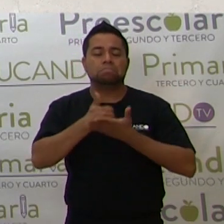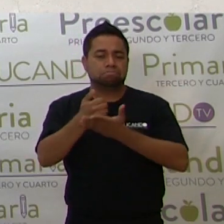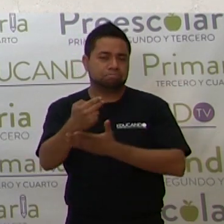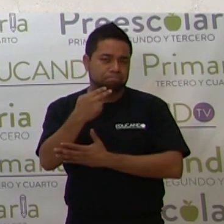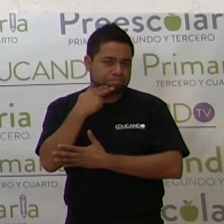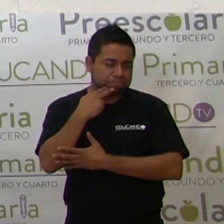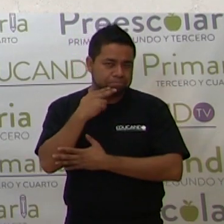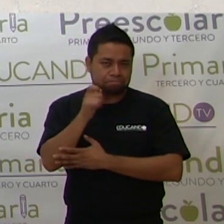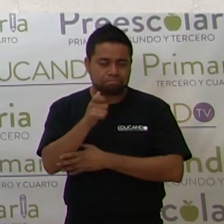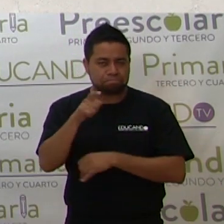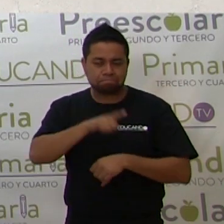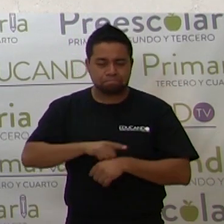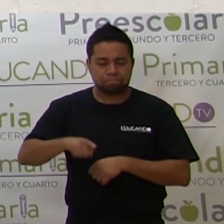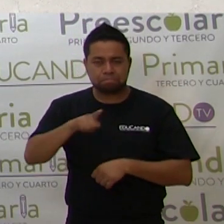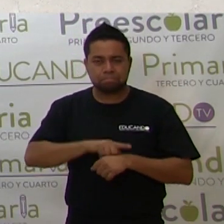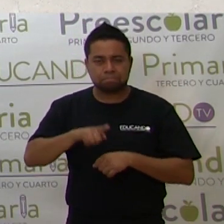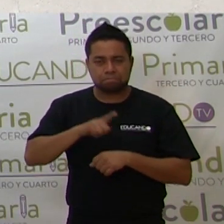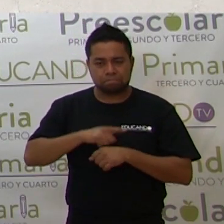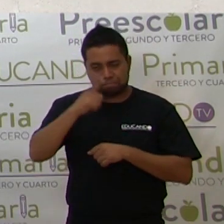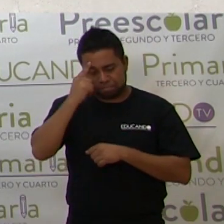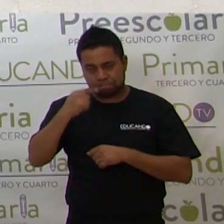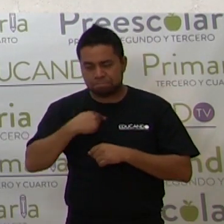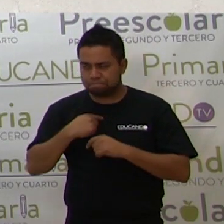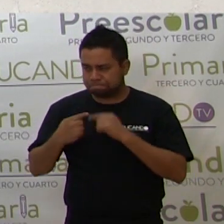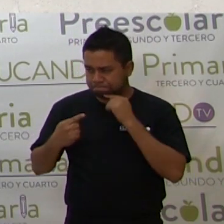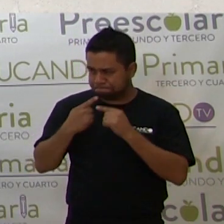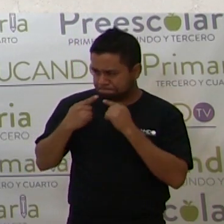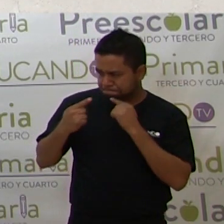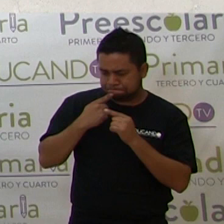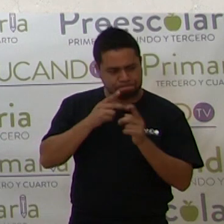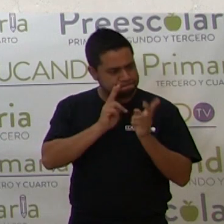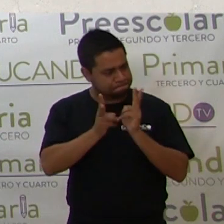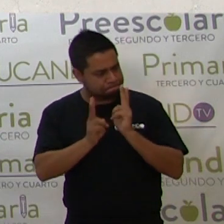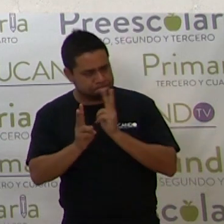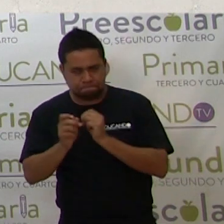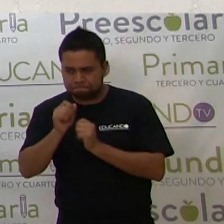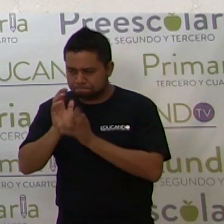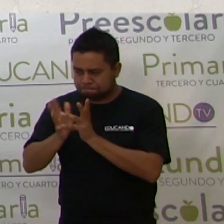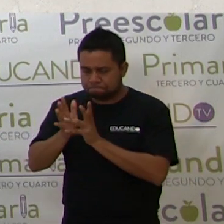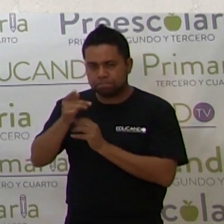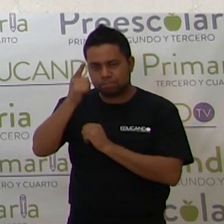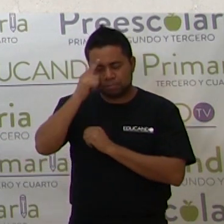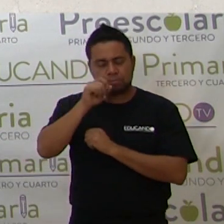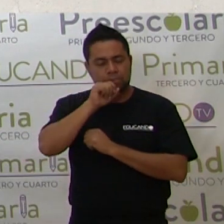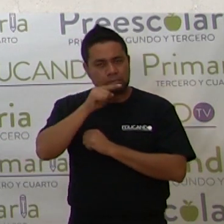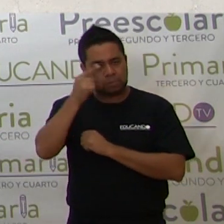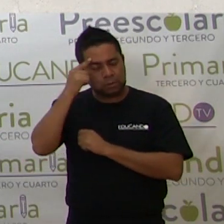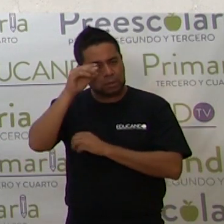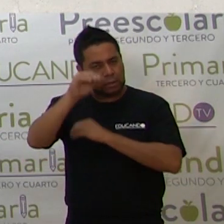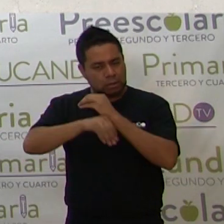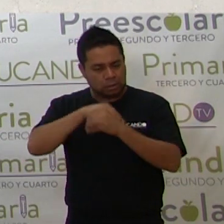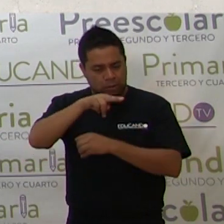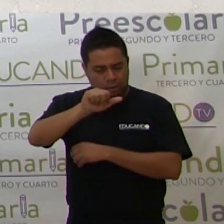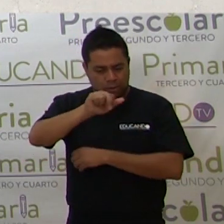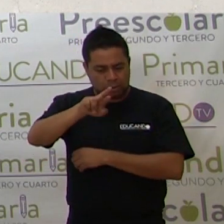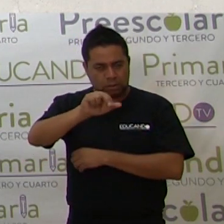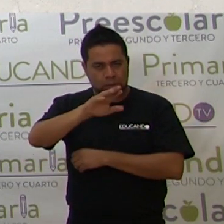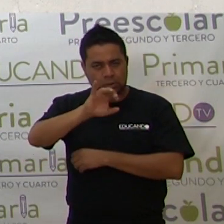utilizar todos los días en nuestra conversación y también en nuestra creación de